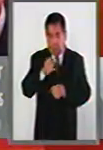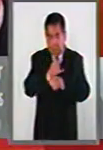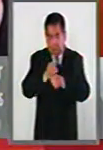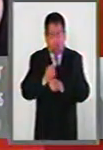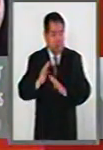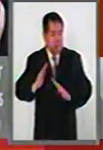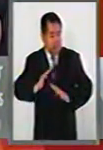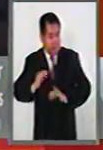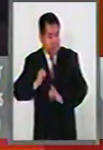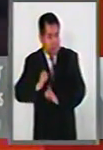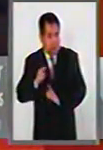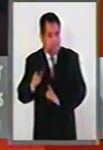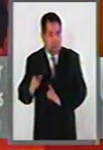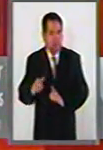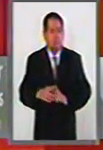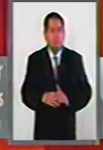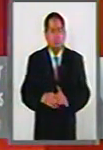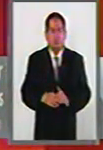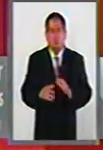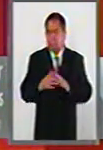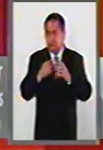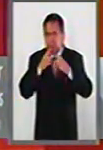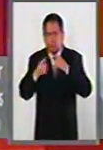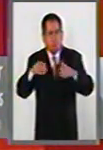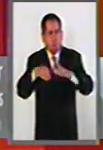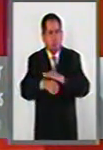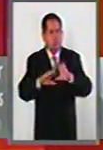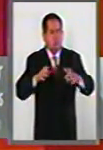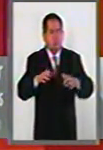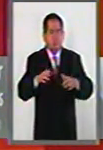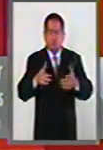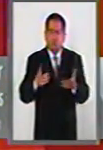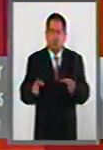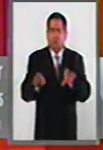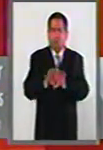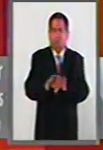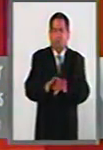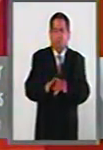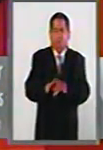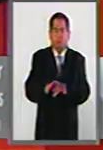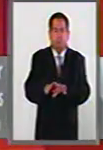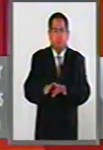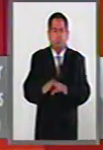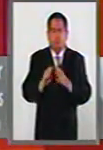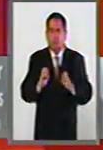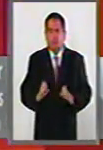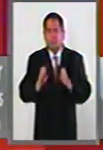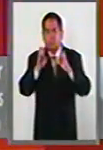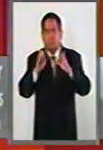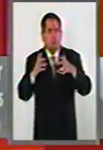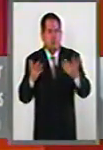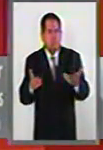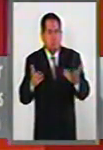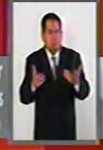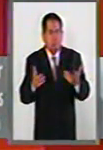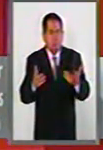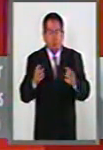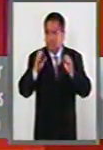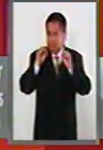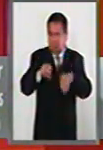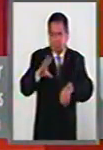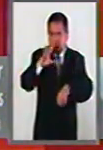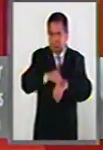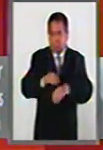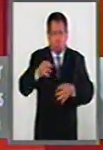militar puede ingresar a un lugar cerrado, edificio, sin